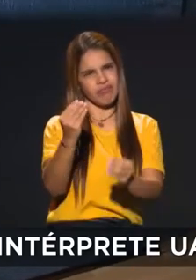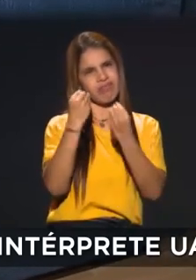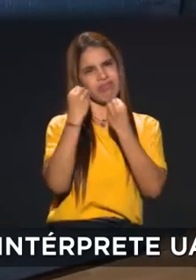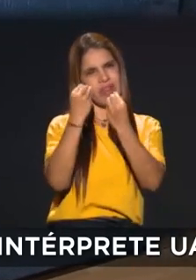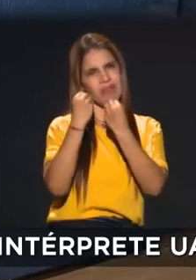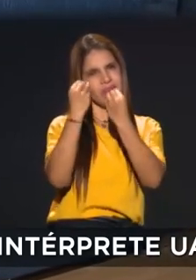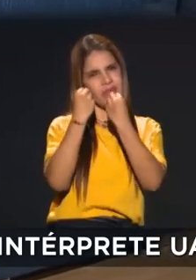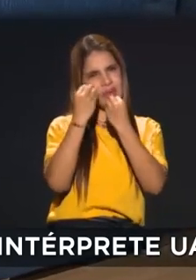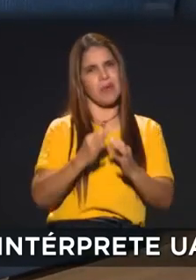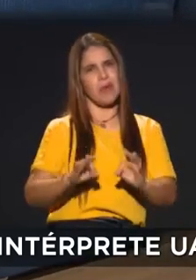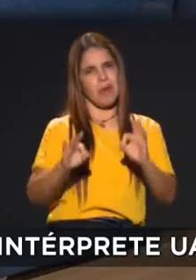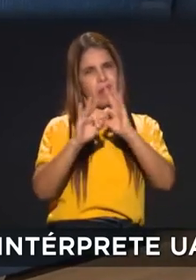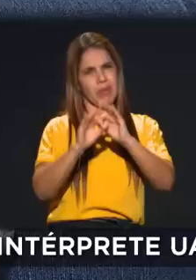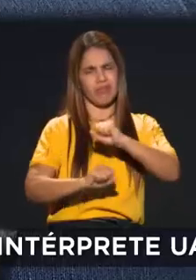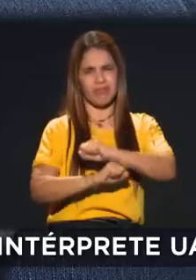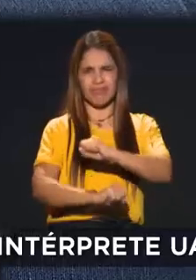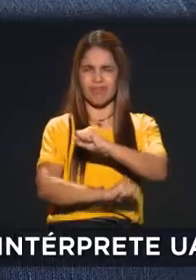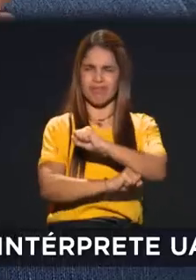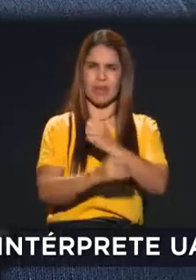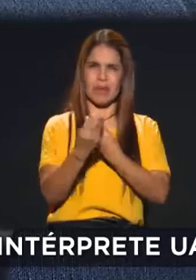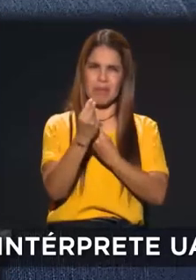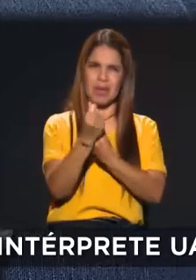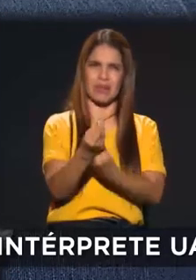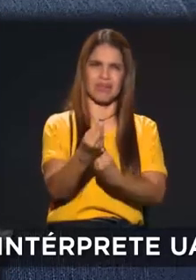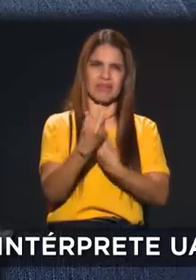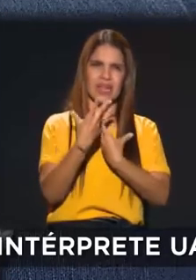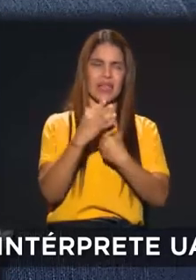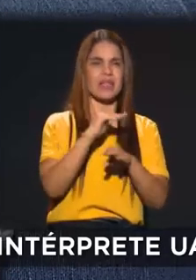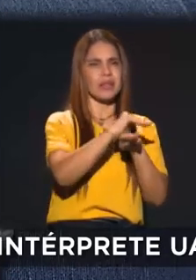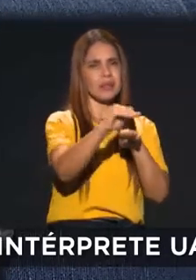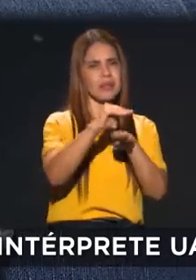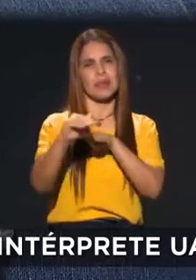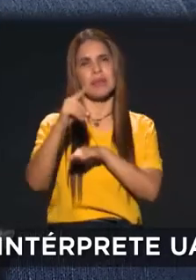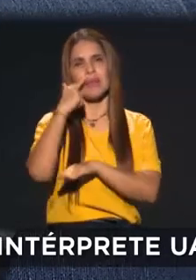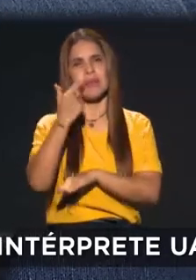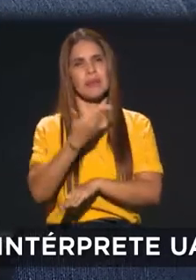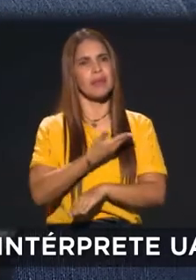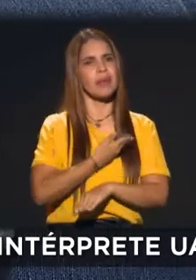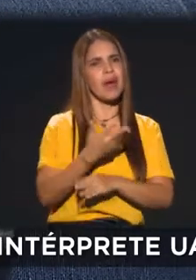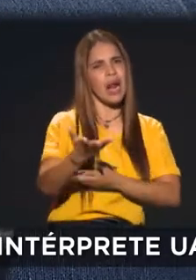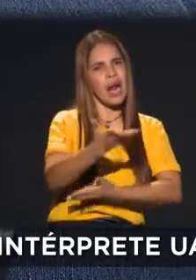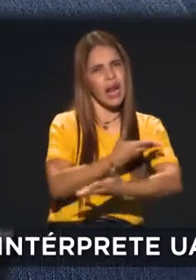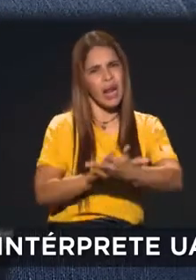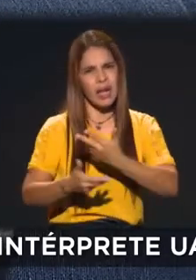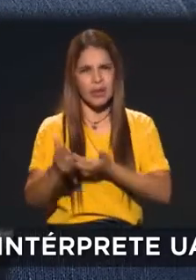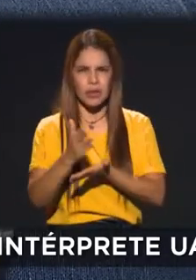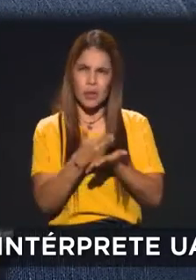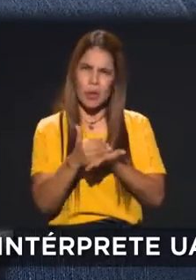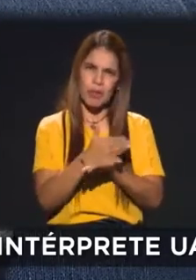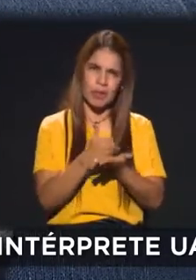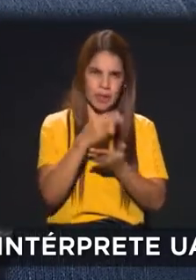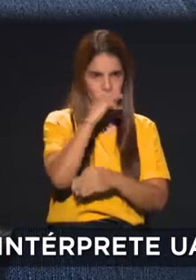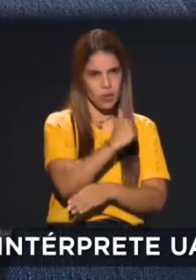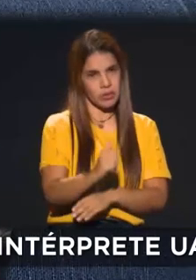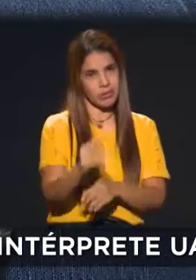considero que me han formado en principios. Yo creo que hacer una invitación a los padres de familia a que interactúen más con sus hijos, siempre desde el